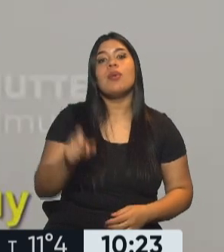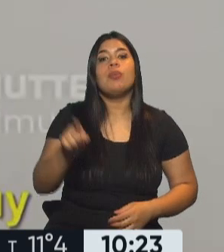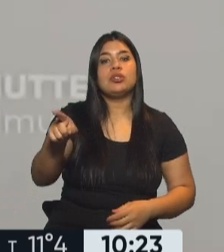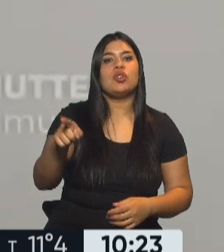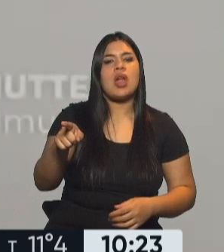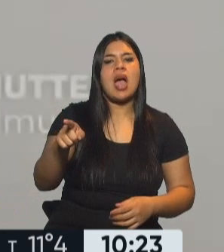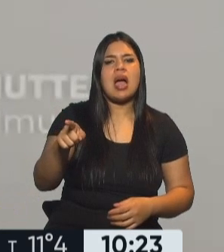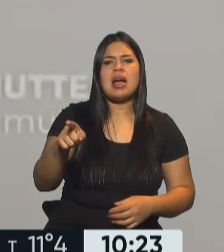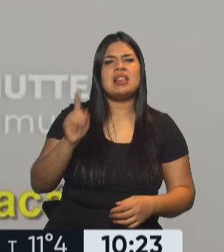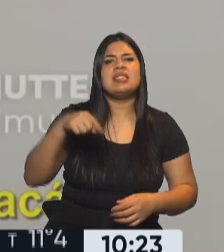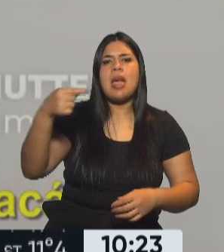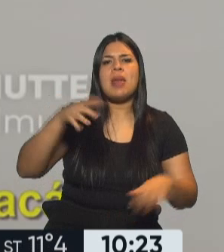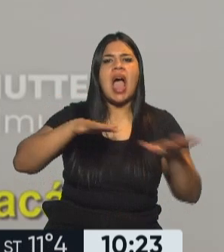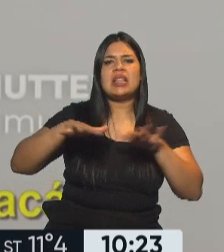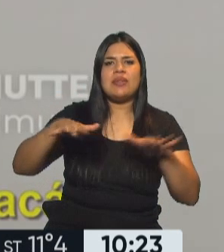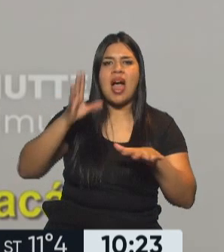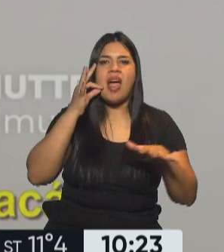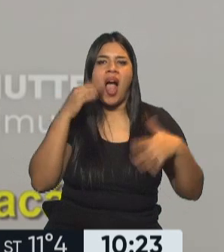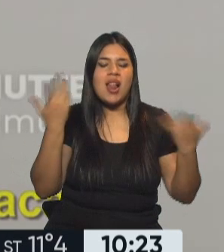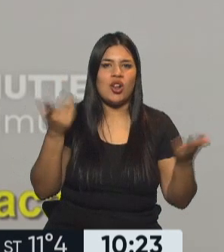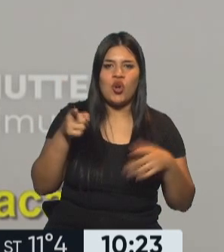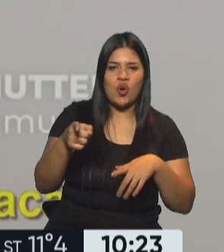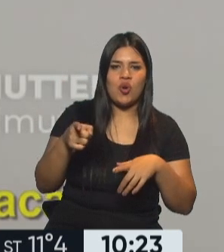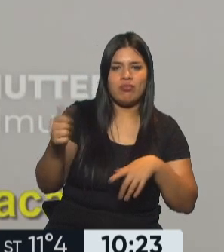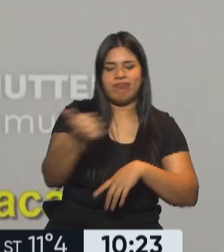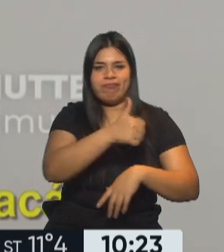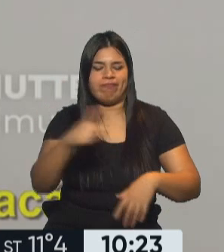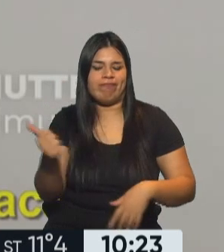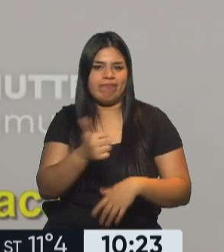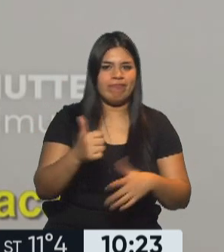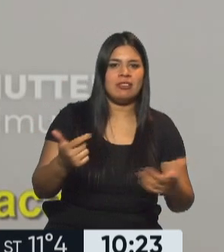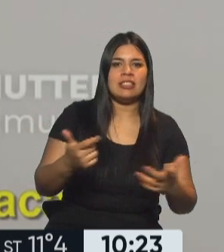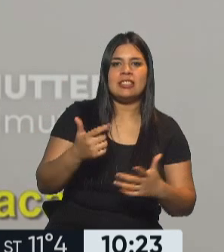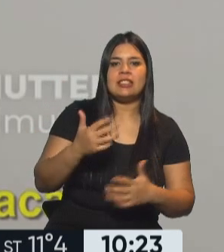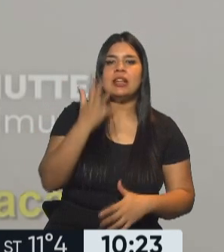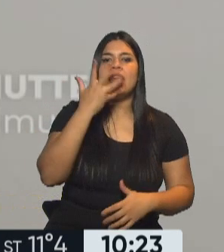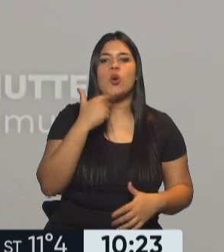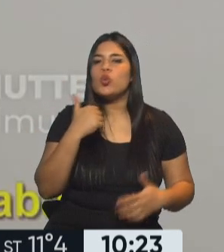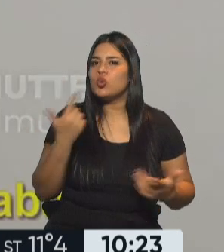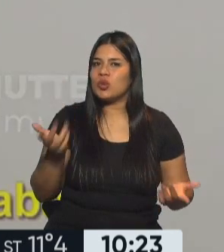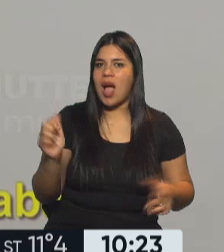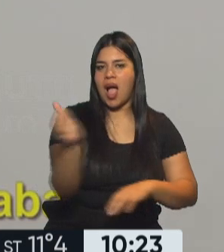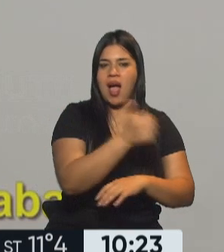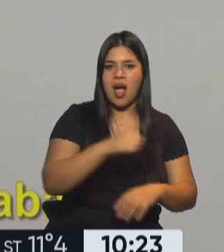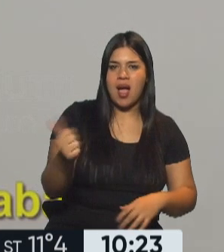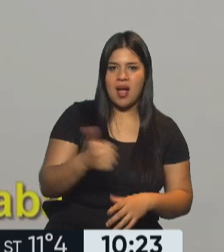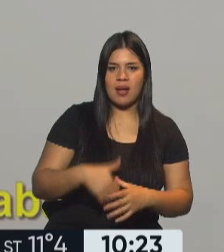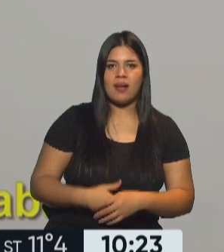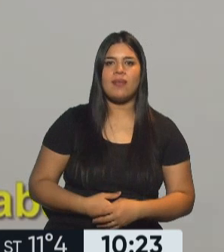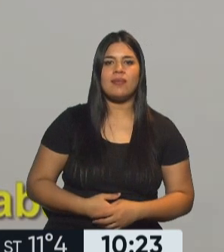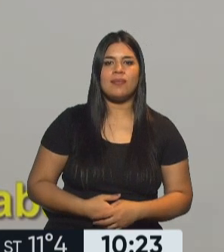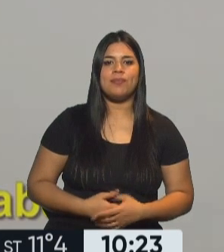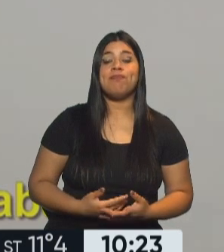activa. Se movía mucho. Le gustaba mucho andar de acá para allá y principalmente